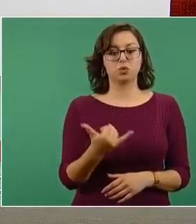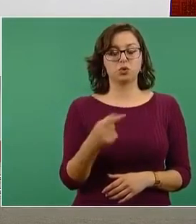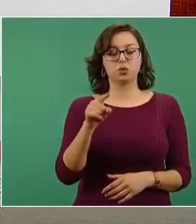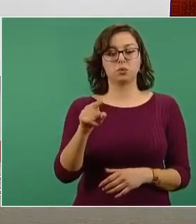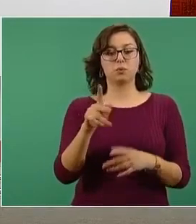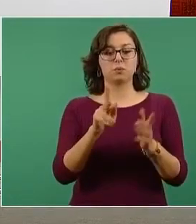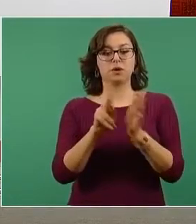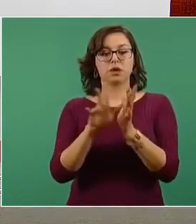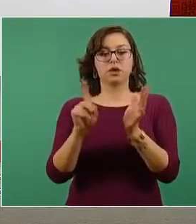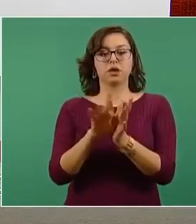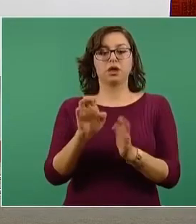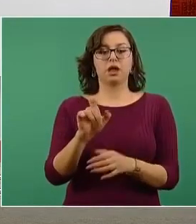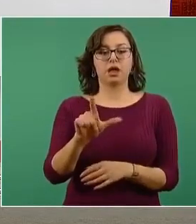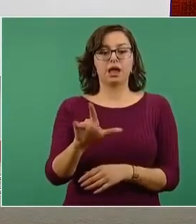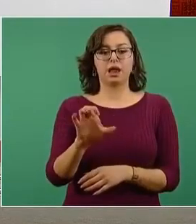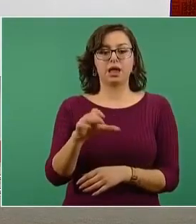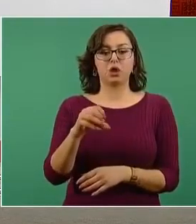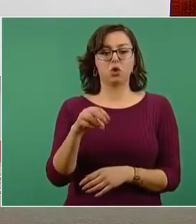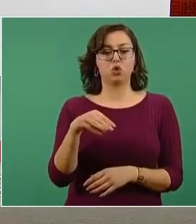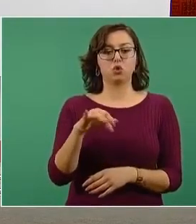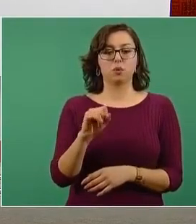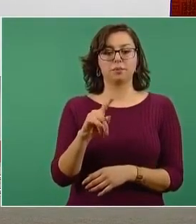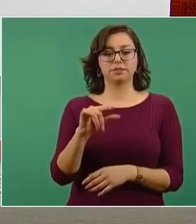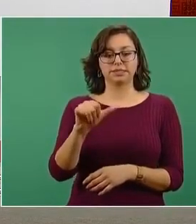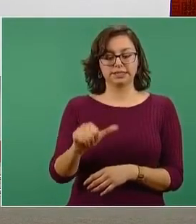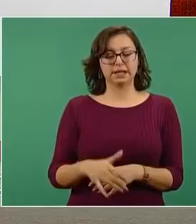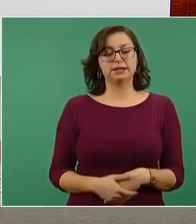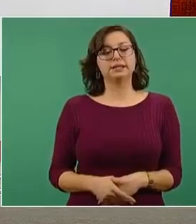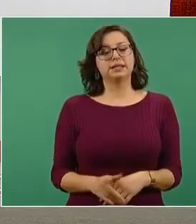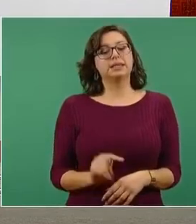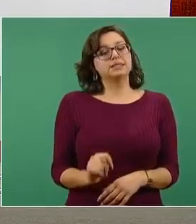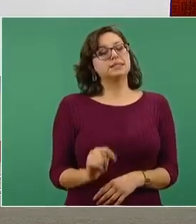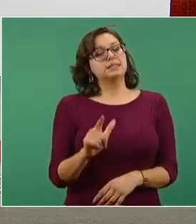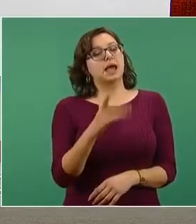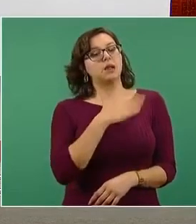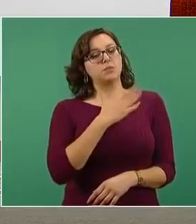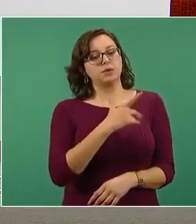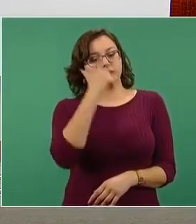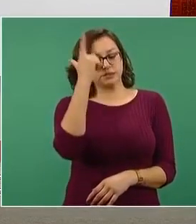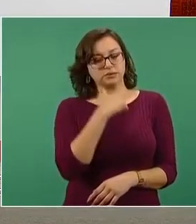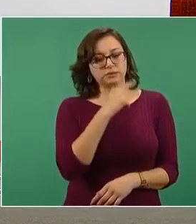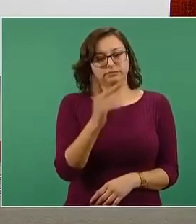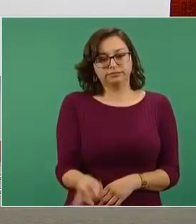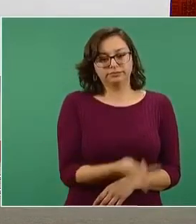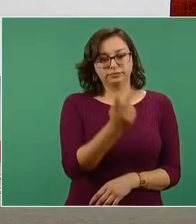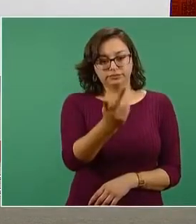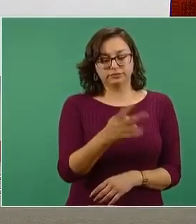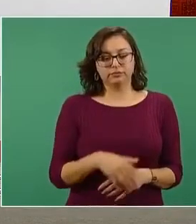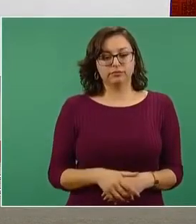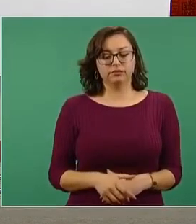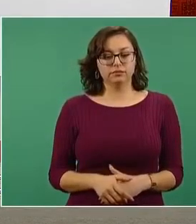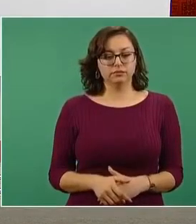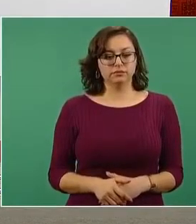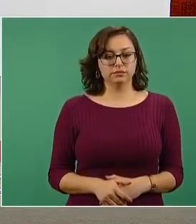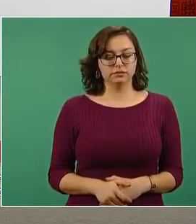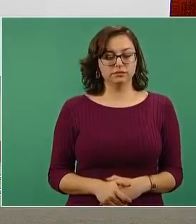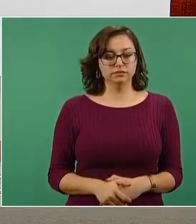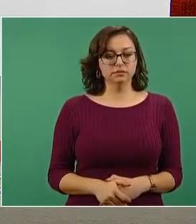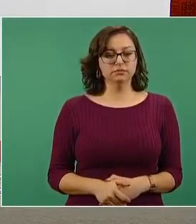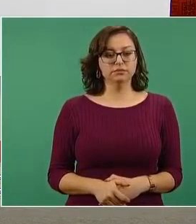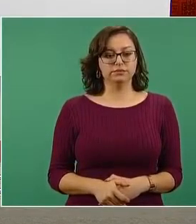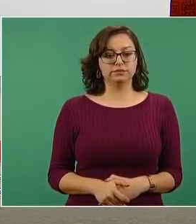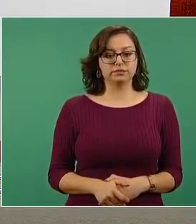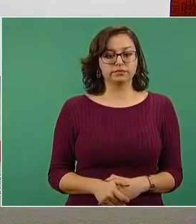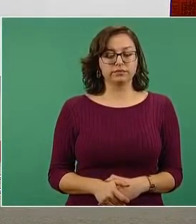Economista. Sí, ¿qué tal? Muy buenas noches, doctora Lomía. Pues consultarle qué va a pasar con las personas que